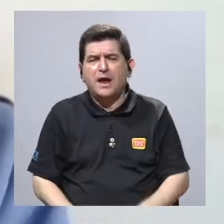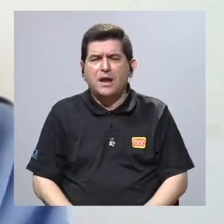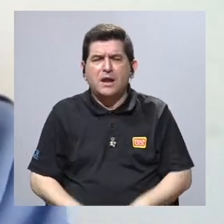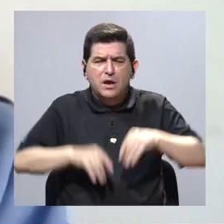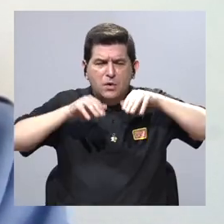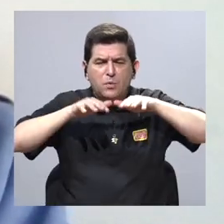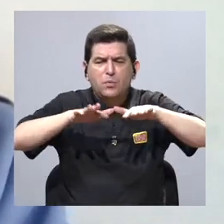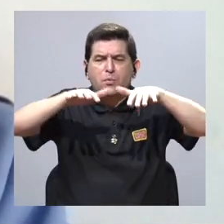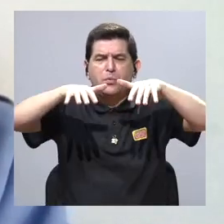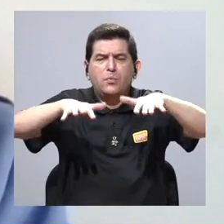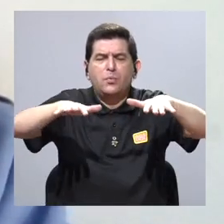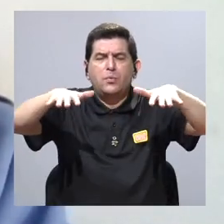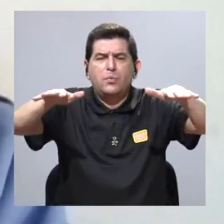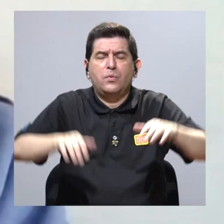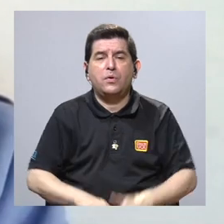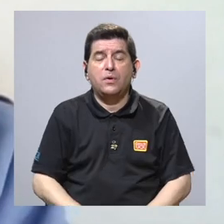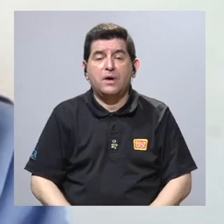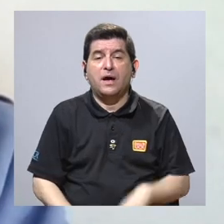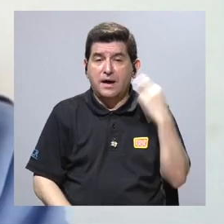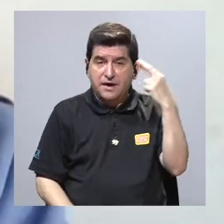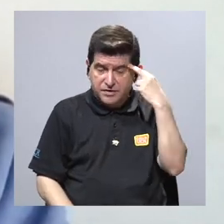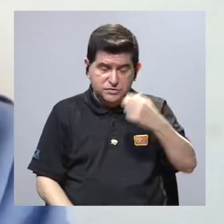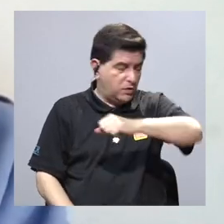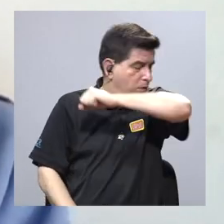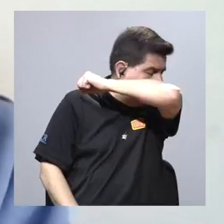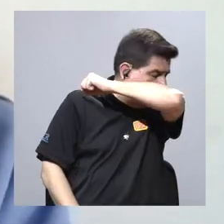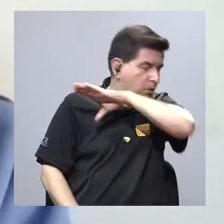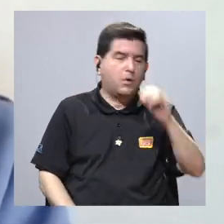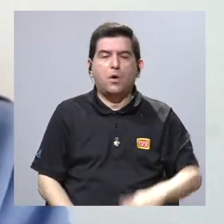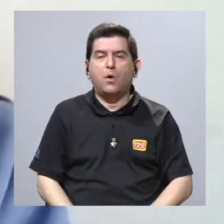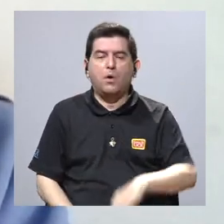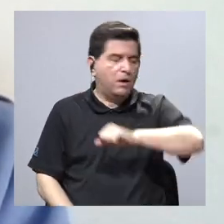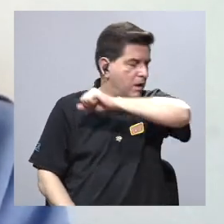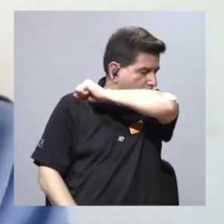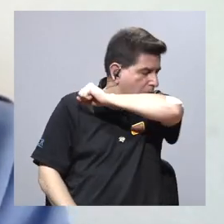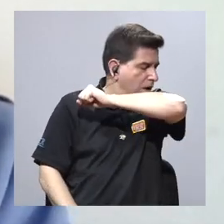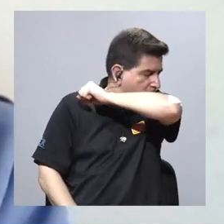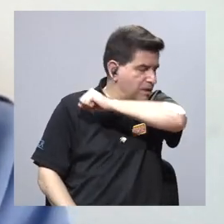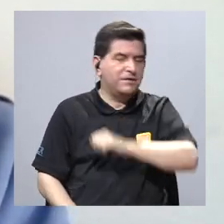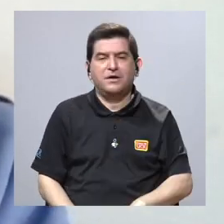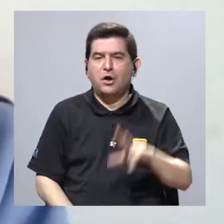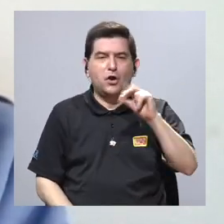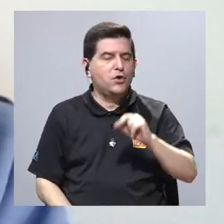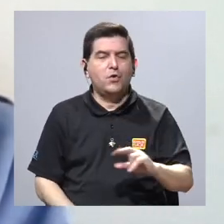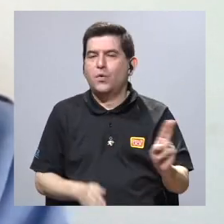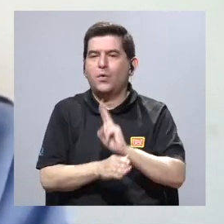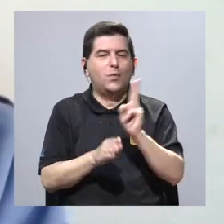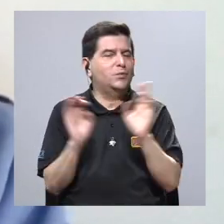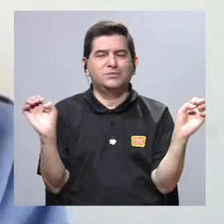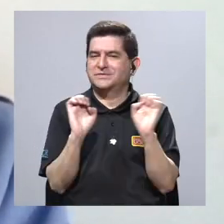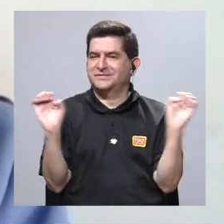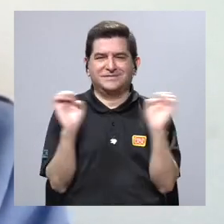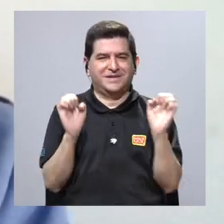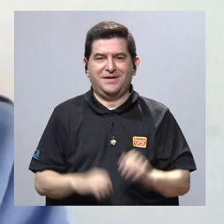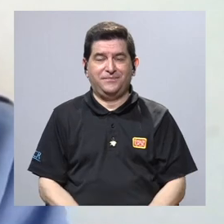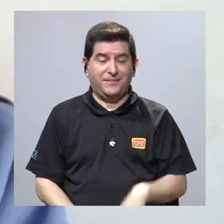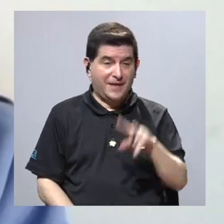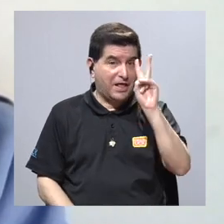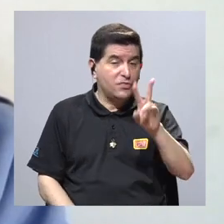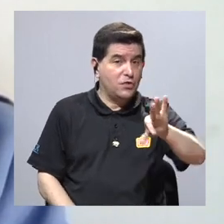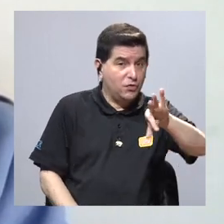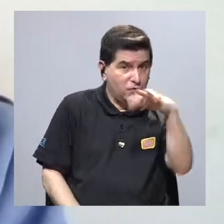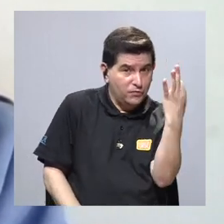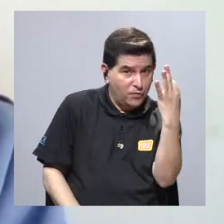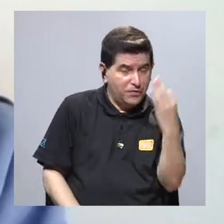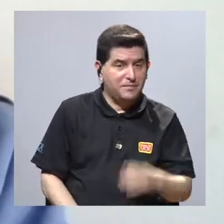viaja impulsado por el estornudo o por la tos. Él no está gastando energía, no acumula energía. Entonces,